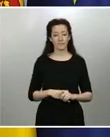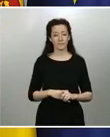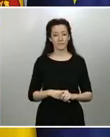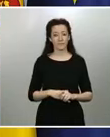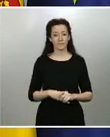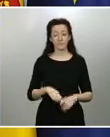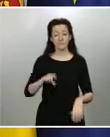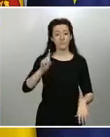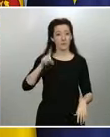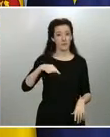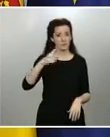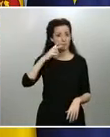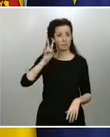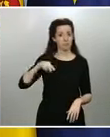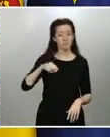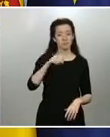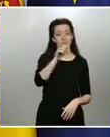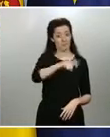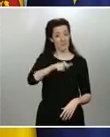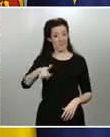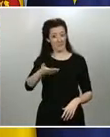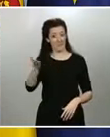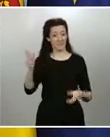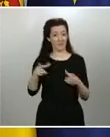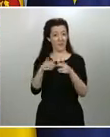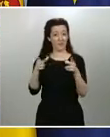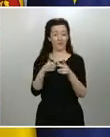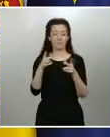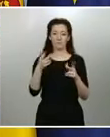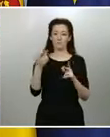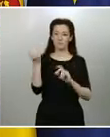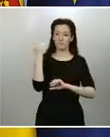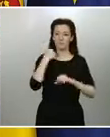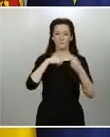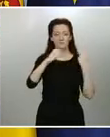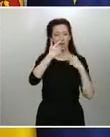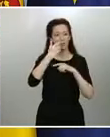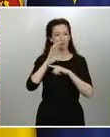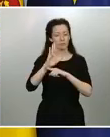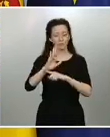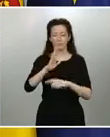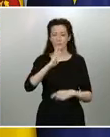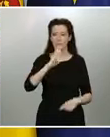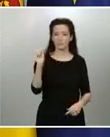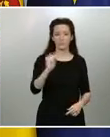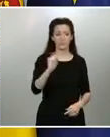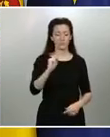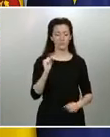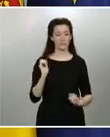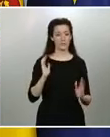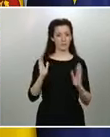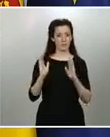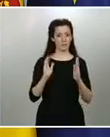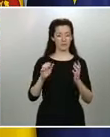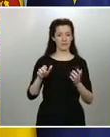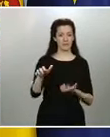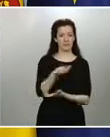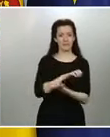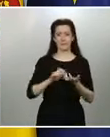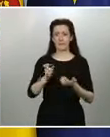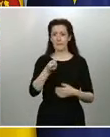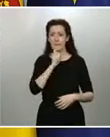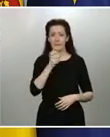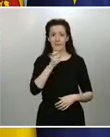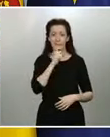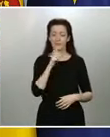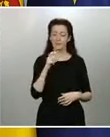en este tiempo de crisis y de dificultad en el que están cumpliendo con las indicaciones de forma mayoritaria